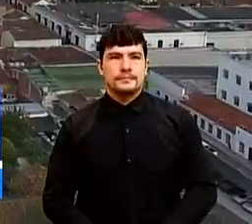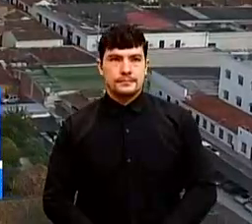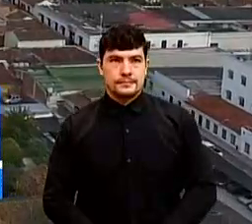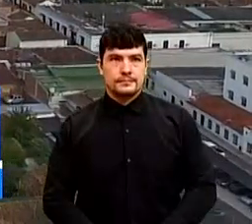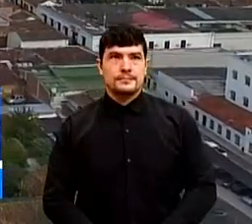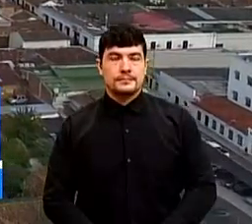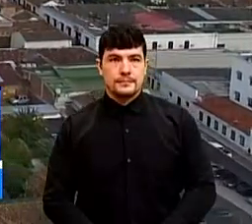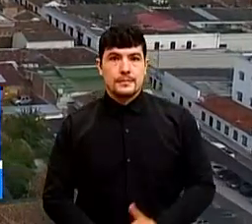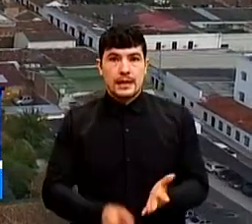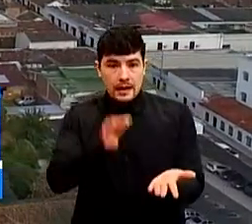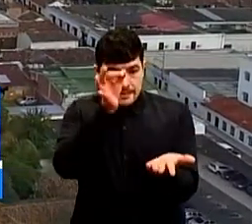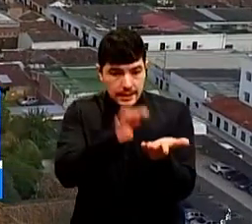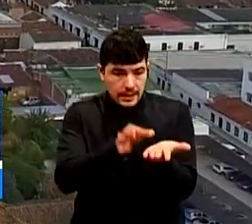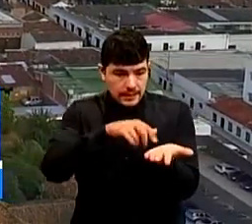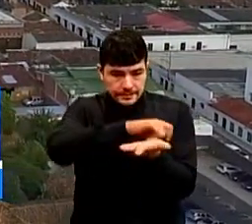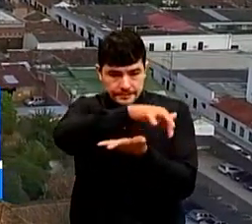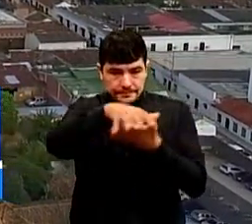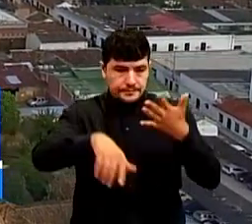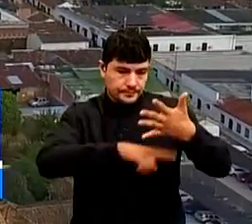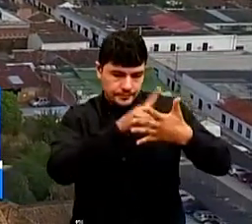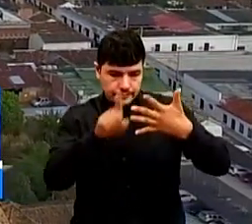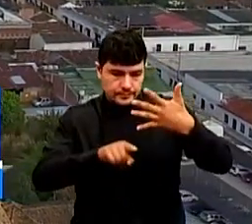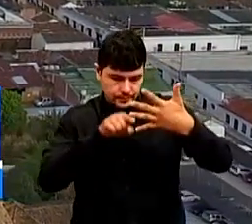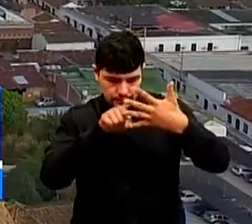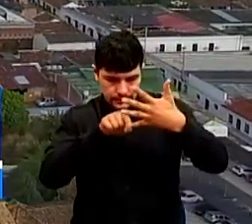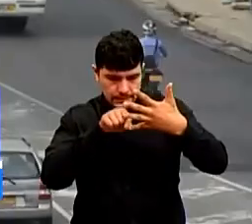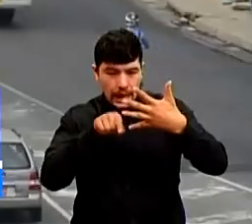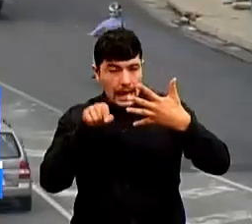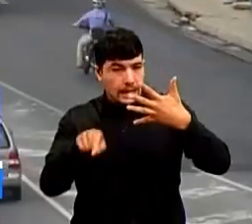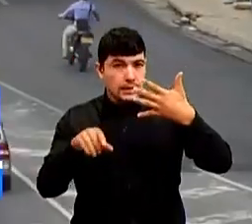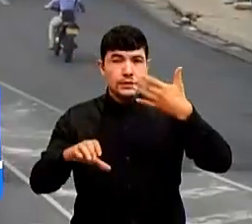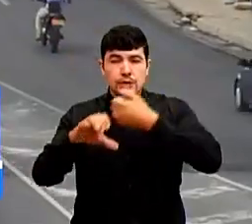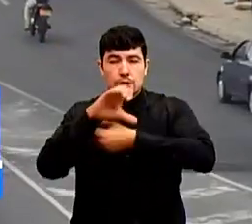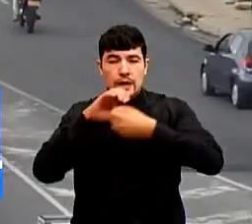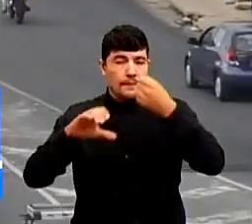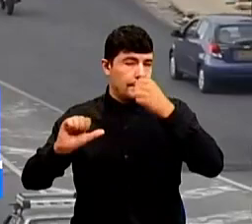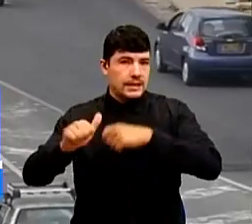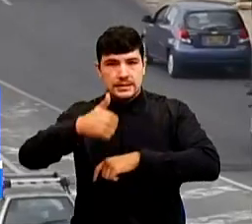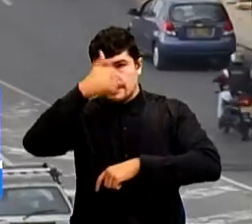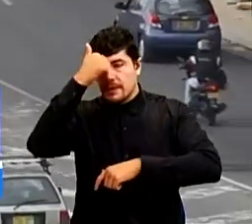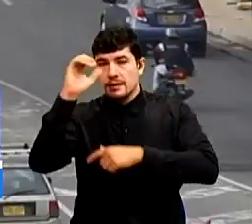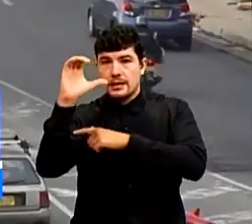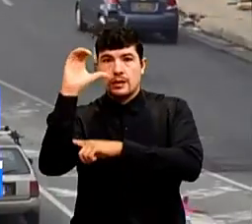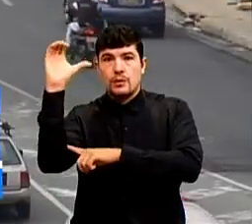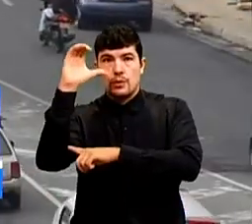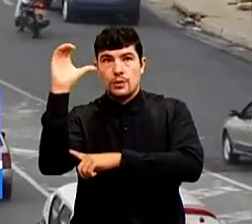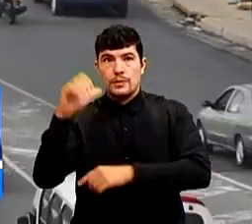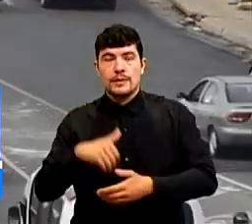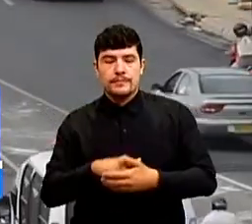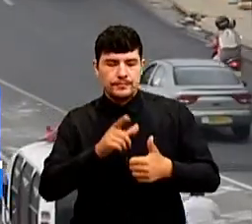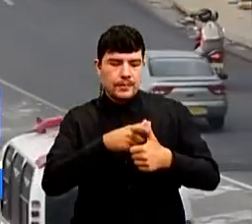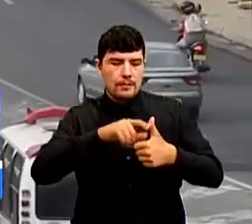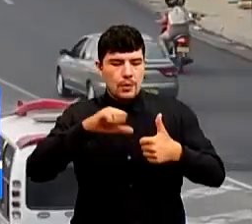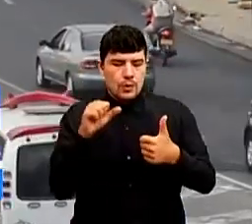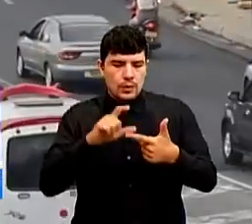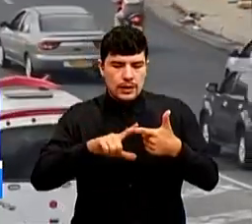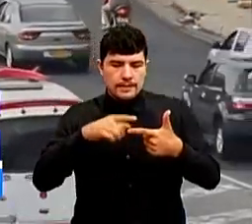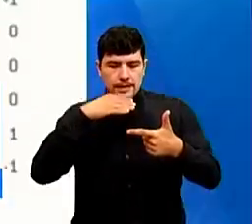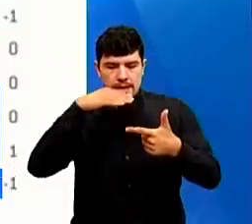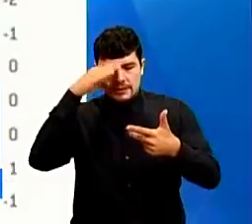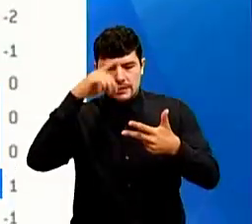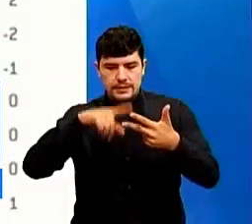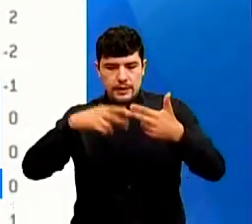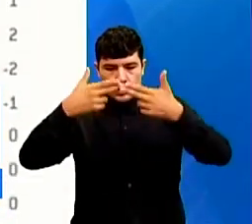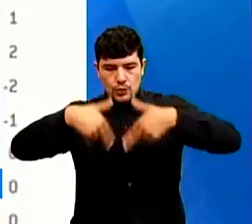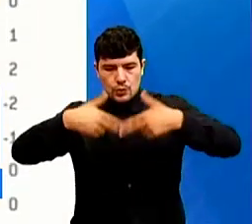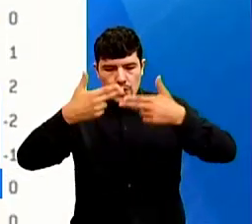capital santanderiana ocupa la quinta posición entre las ciudades más competitivas de Colombia la lista la encabeza Bogotá seguido por Medellín